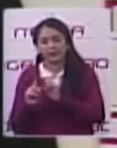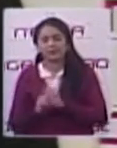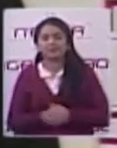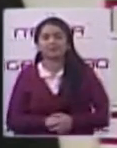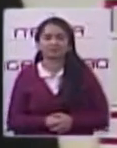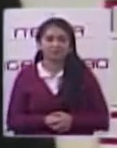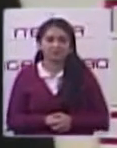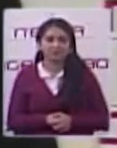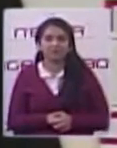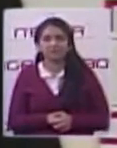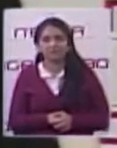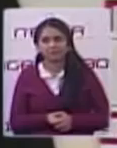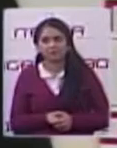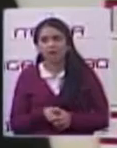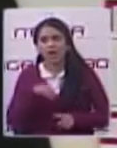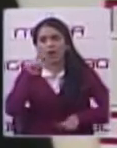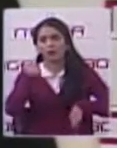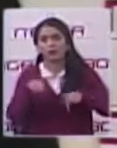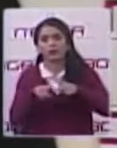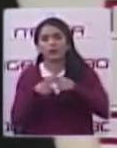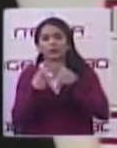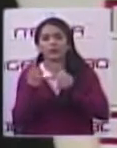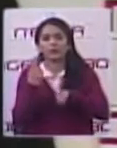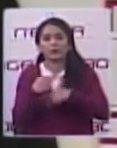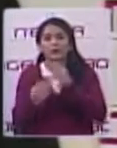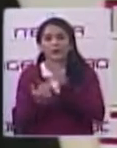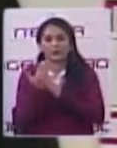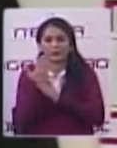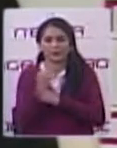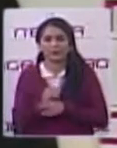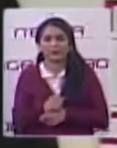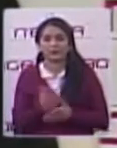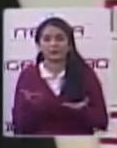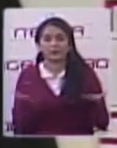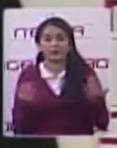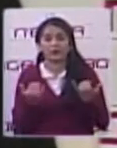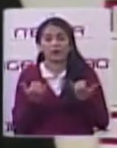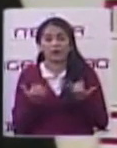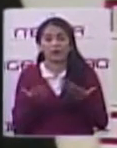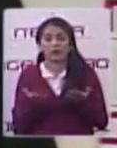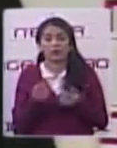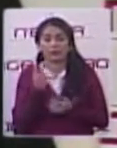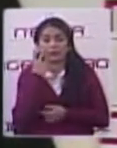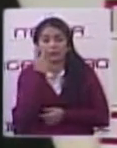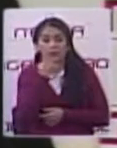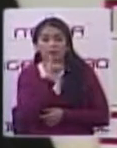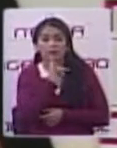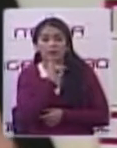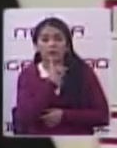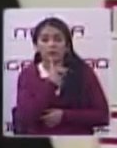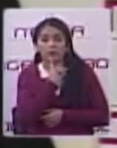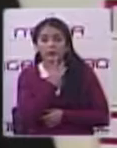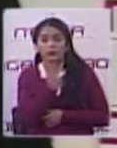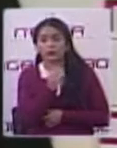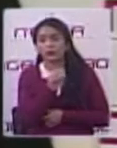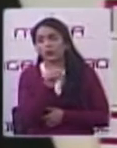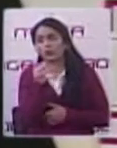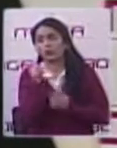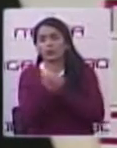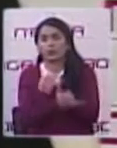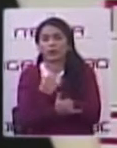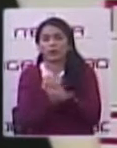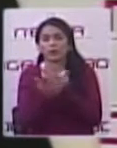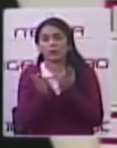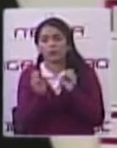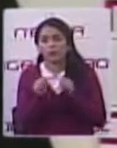allí. Especialmente con el convenio que existe entre los dos países, se le hace mucho más fácil al ciudadano ecuatoriano